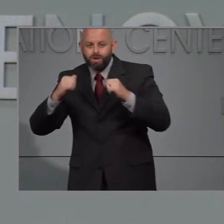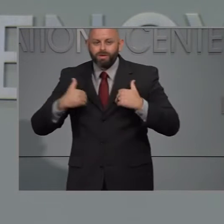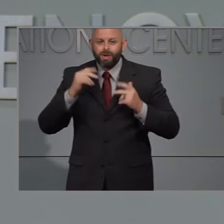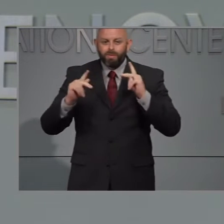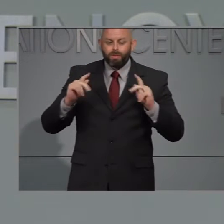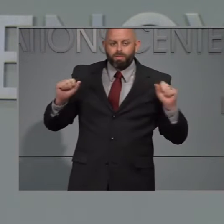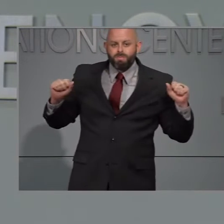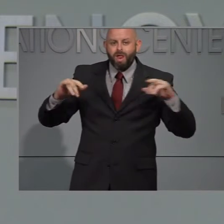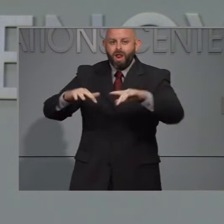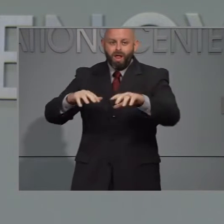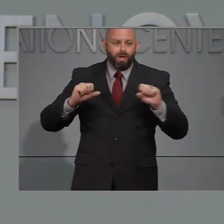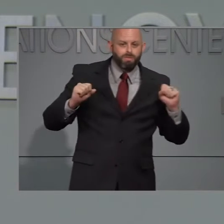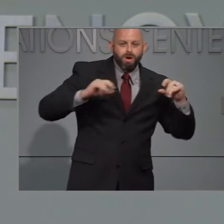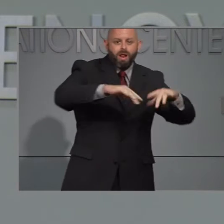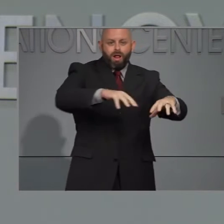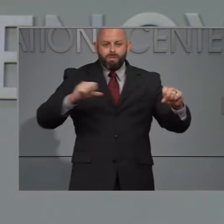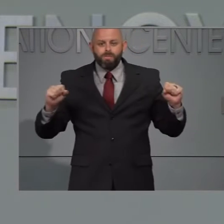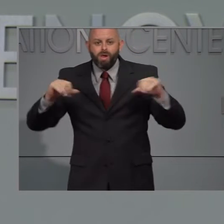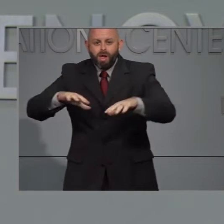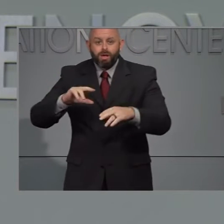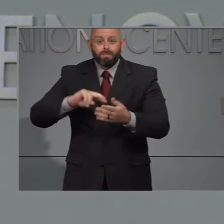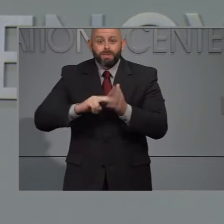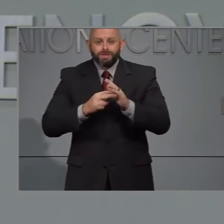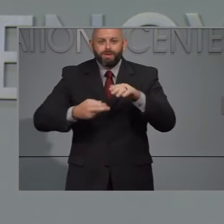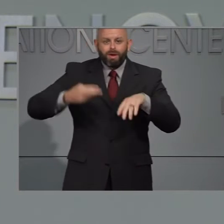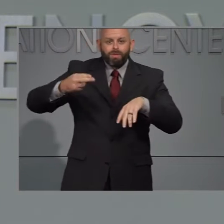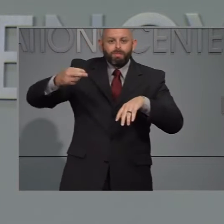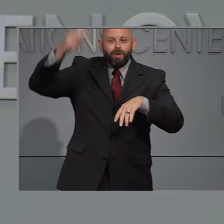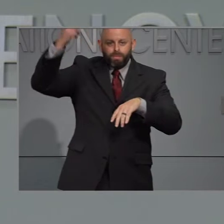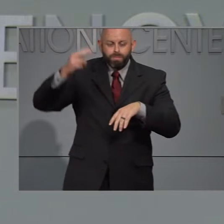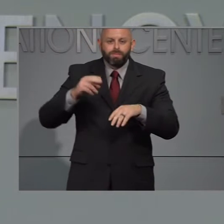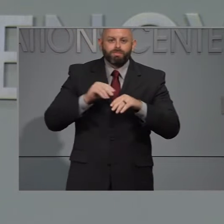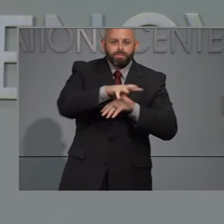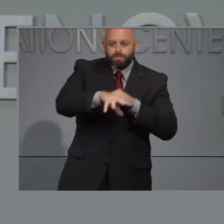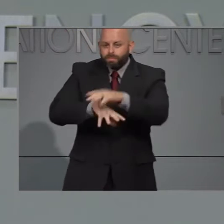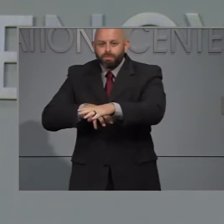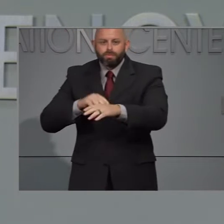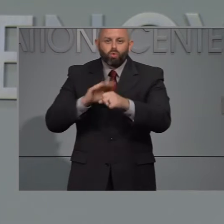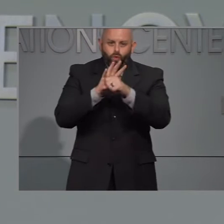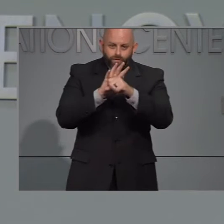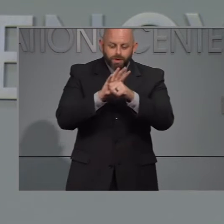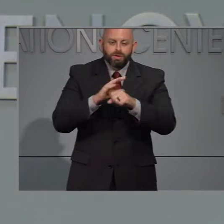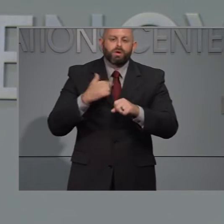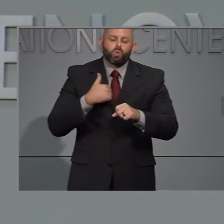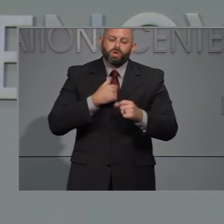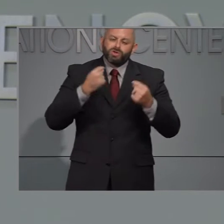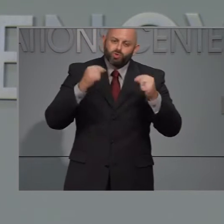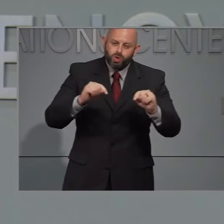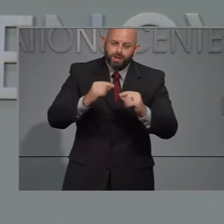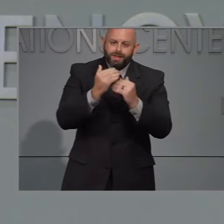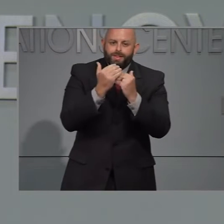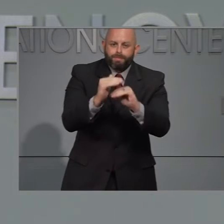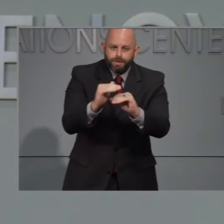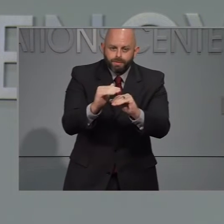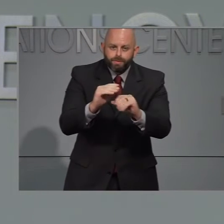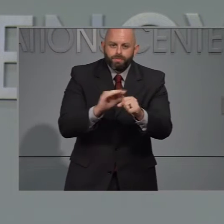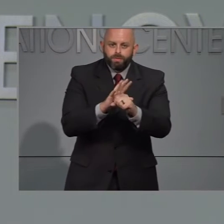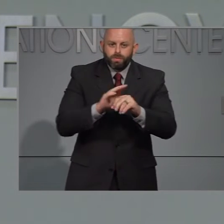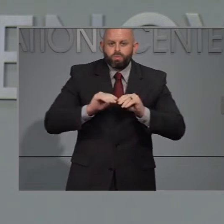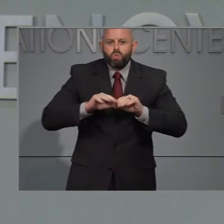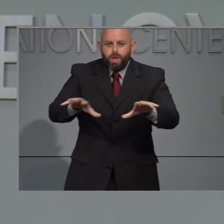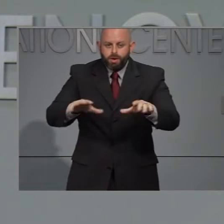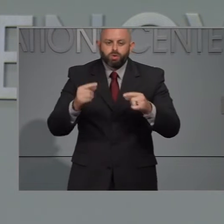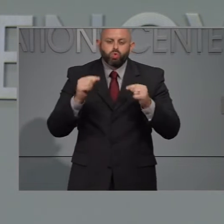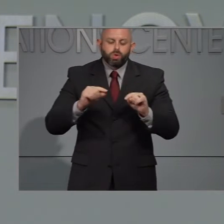en que hay transmisión viral más grande. Entonces, estamos utilizando estos esfuerzos específicos